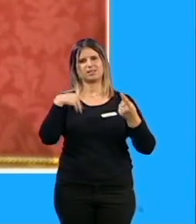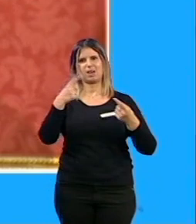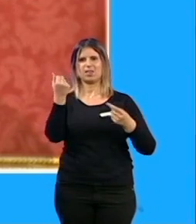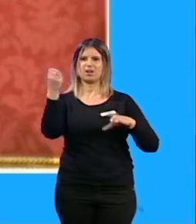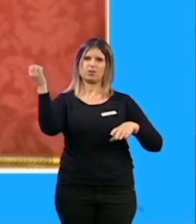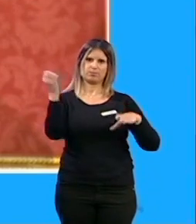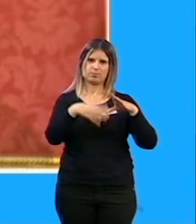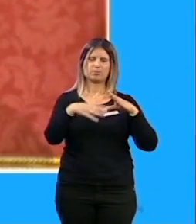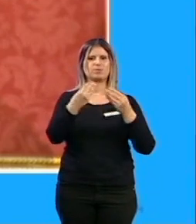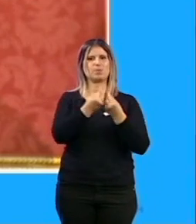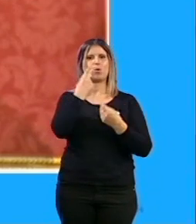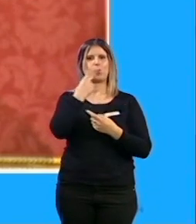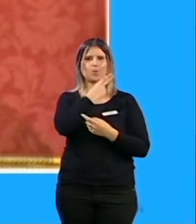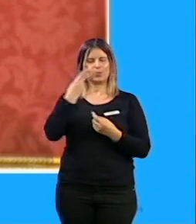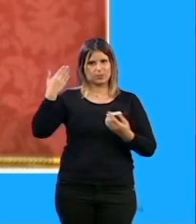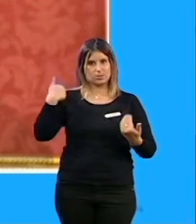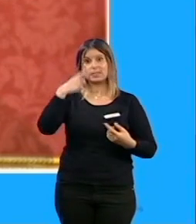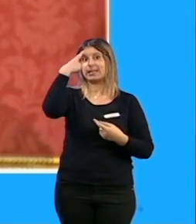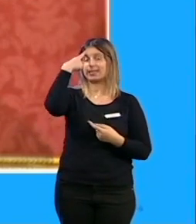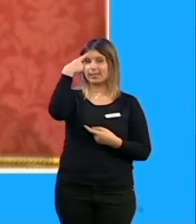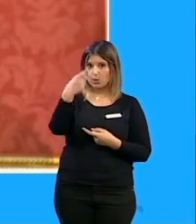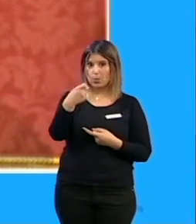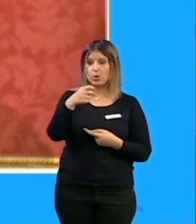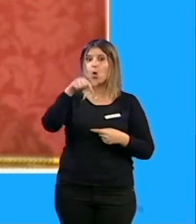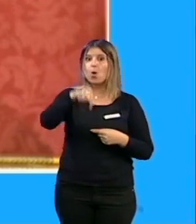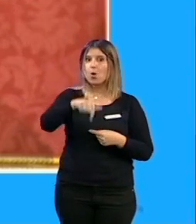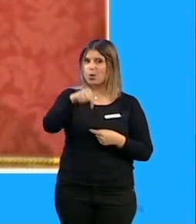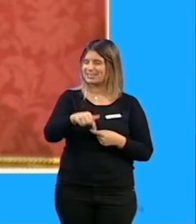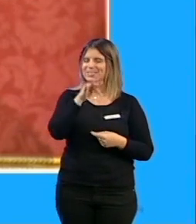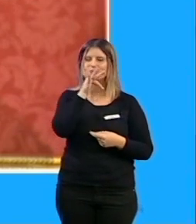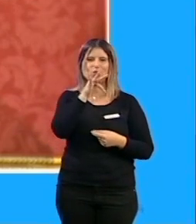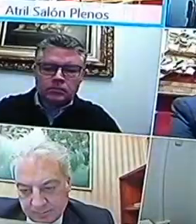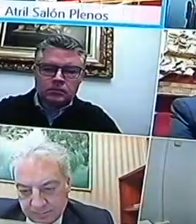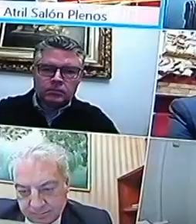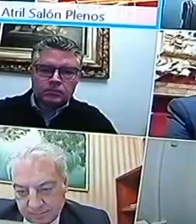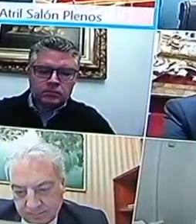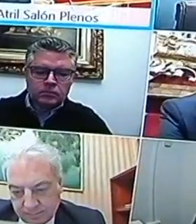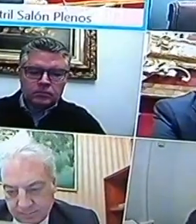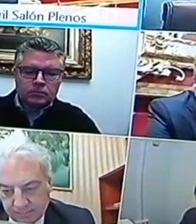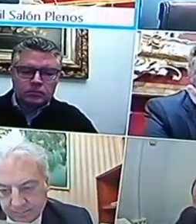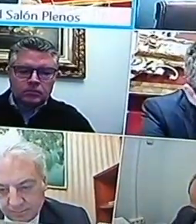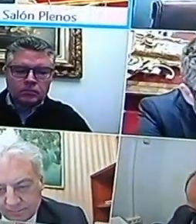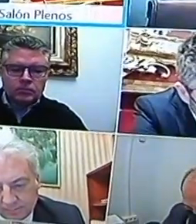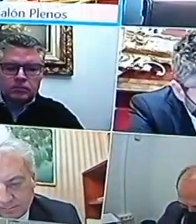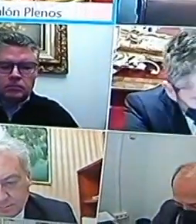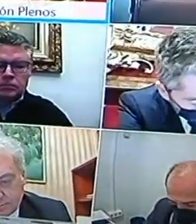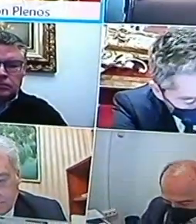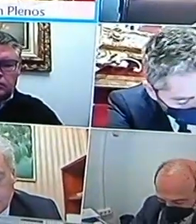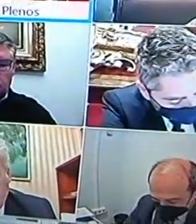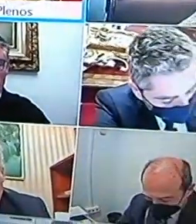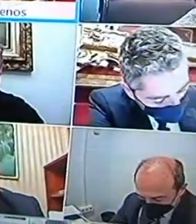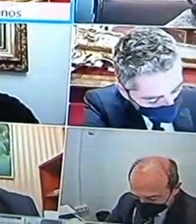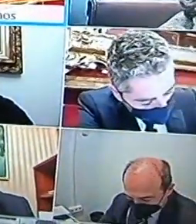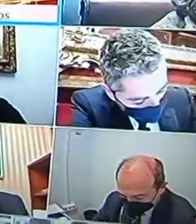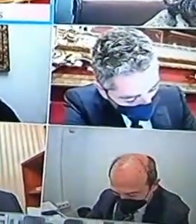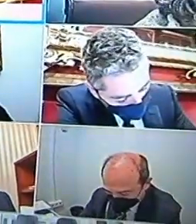cantidades comprometidas, que les recuerdo que a día de hoy no han sido recibidas. Dentro de su área, Díaz ha anunciado que los carriles